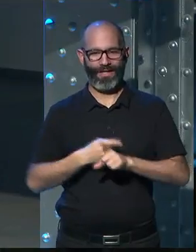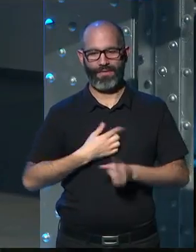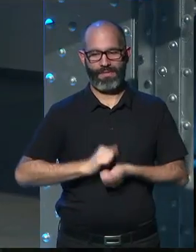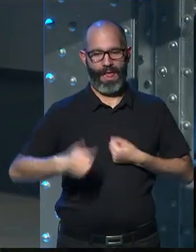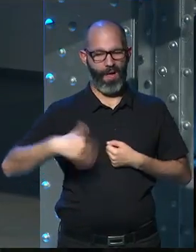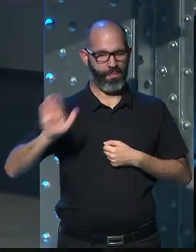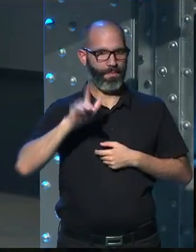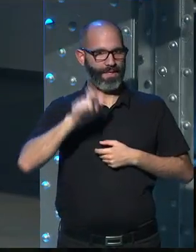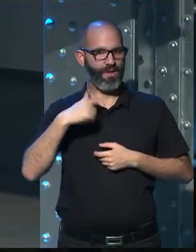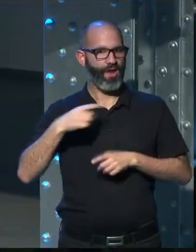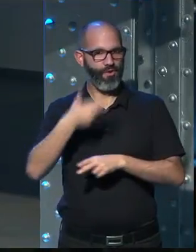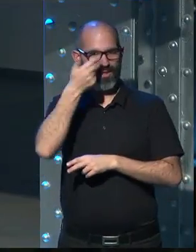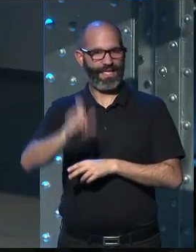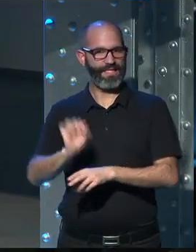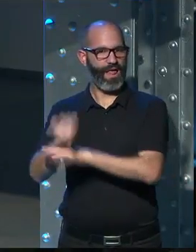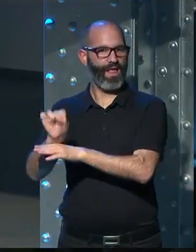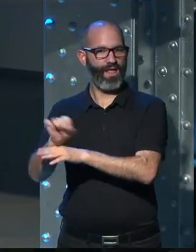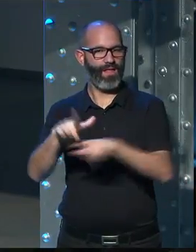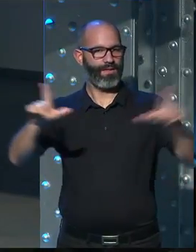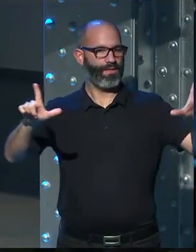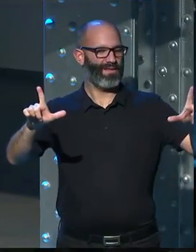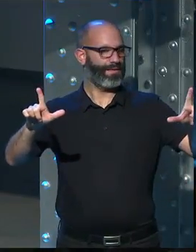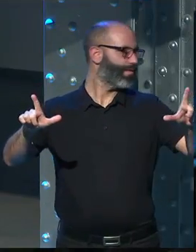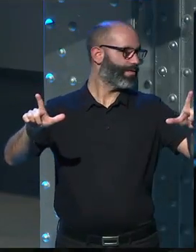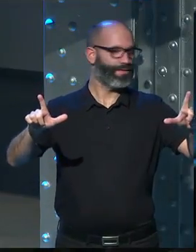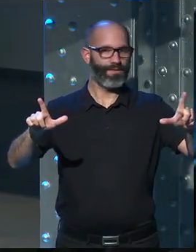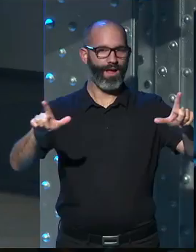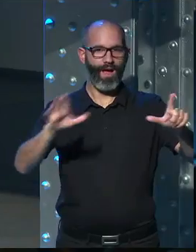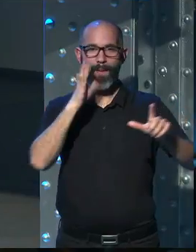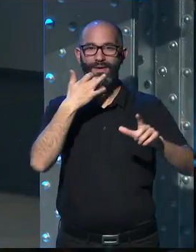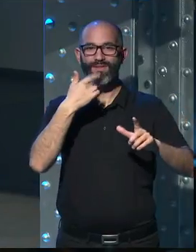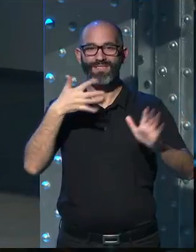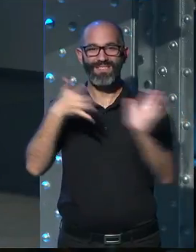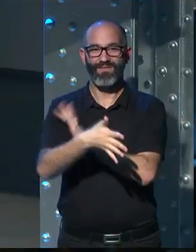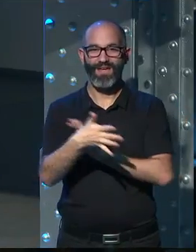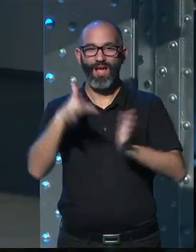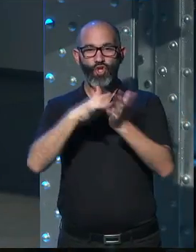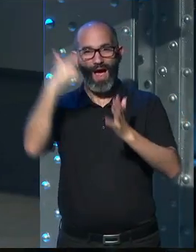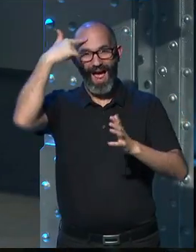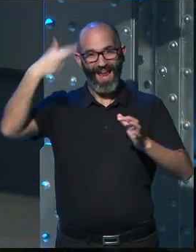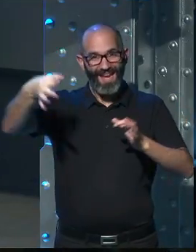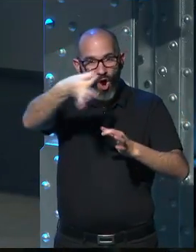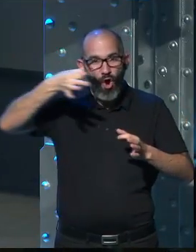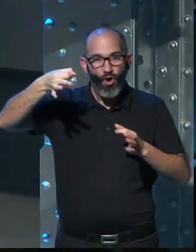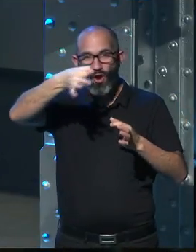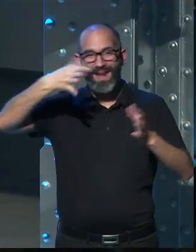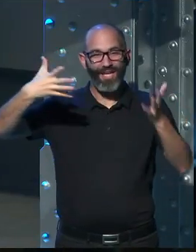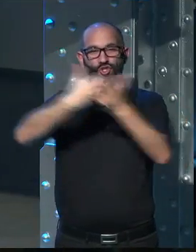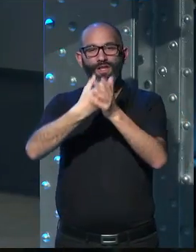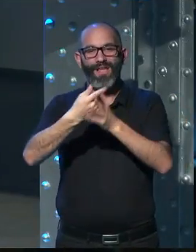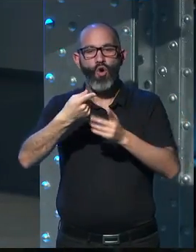la que funciona, por la que no vemos simplemente un agujero en el centro del campo visual, es que nuestras neuronas están utilizando